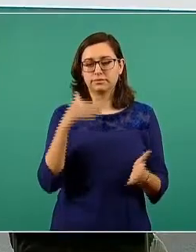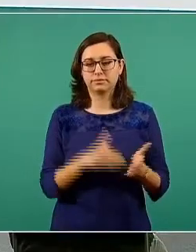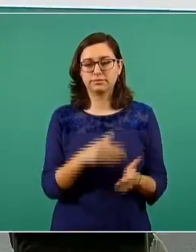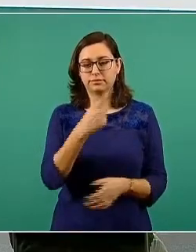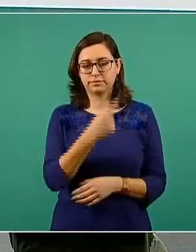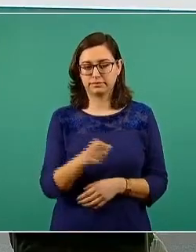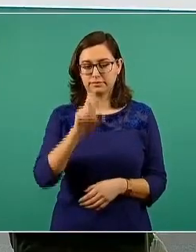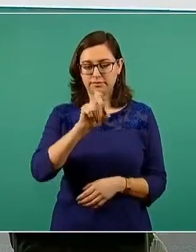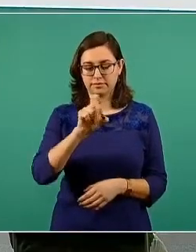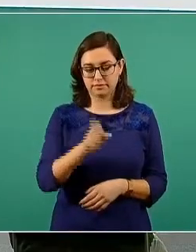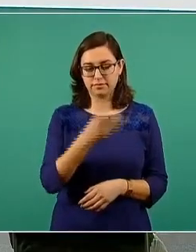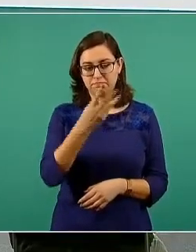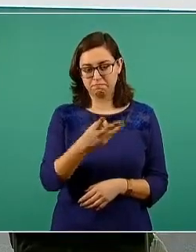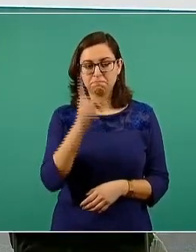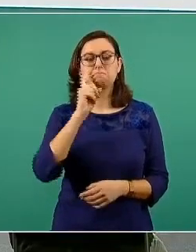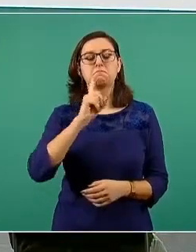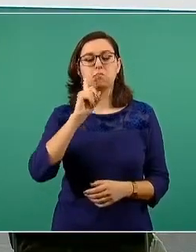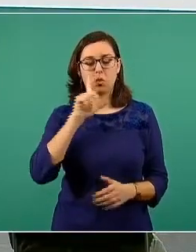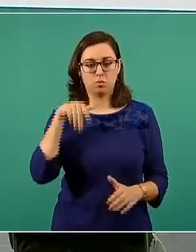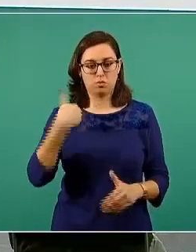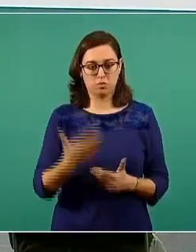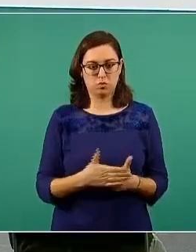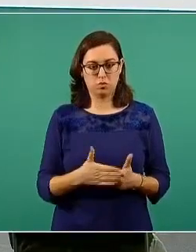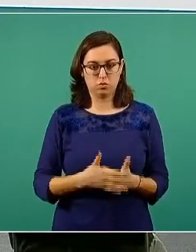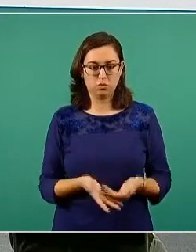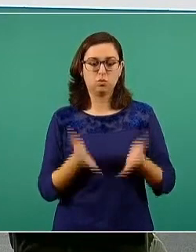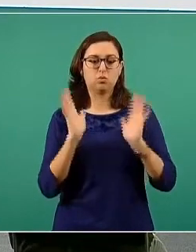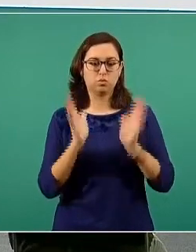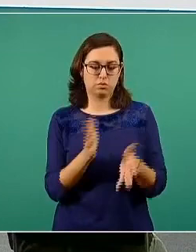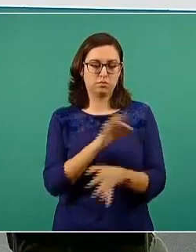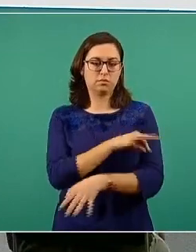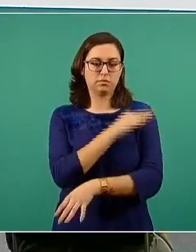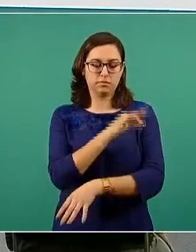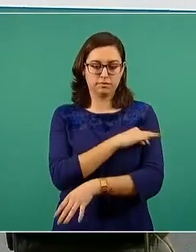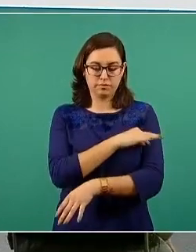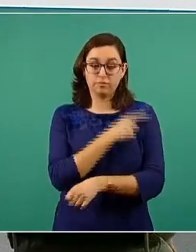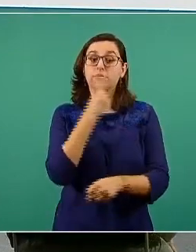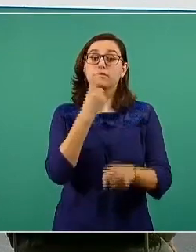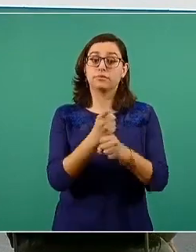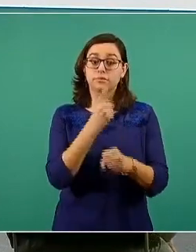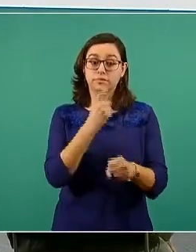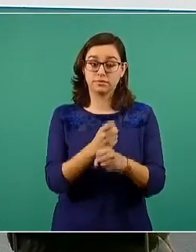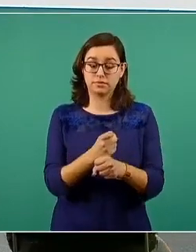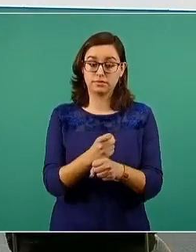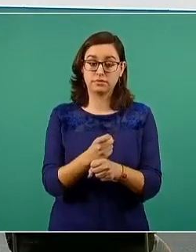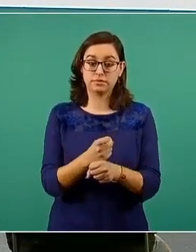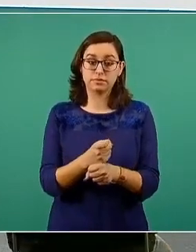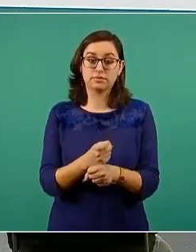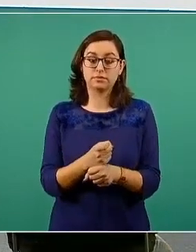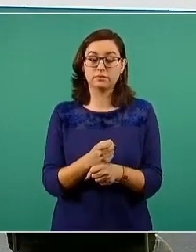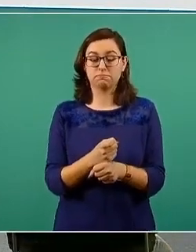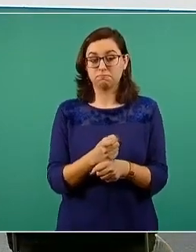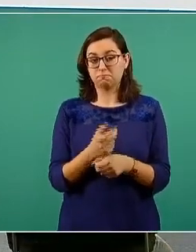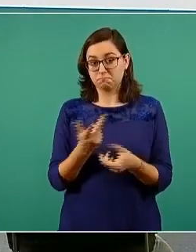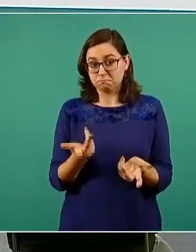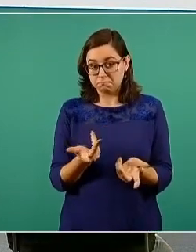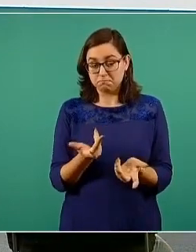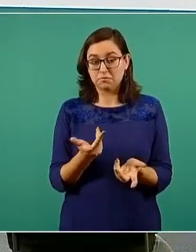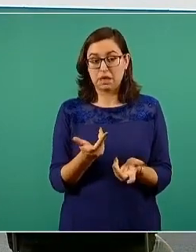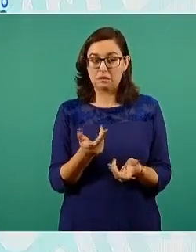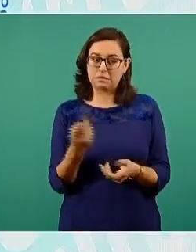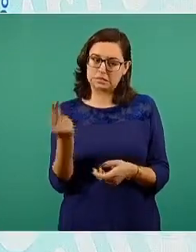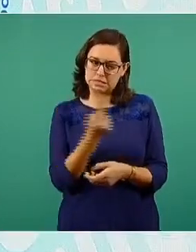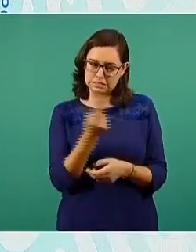66.134 son las mujeres que han sido vacunadas ya, al menos con la primera dosis, si recibieron una vacuna cuyo esquema es de